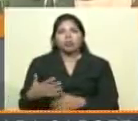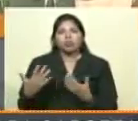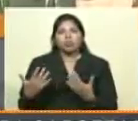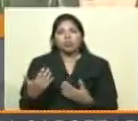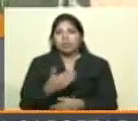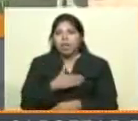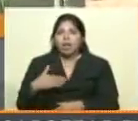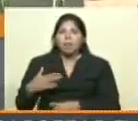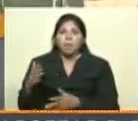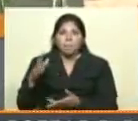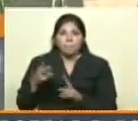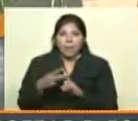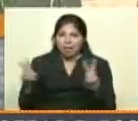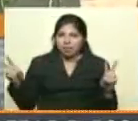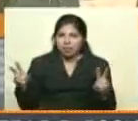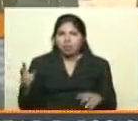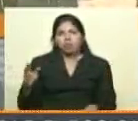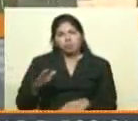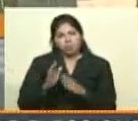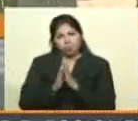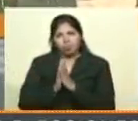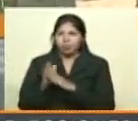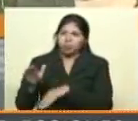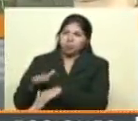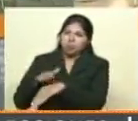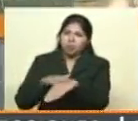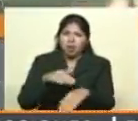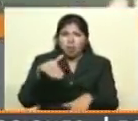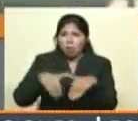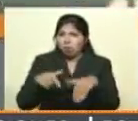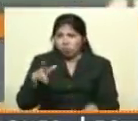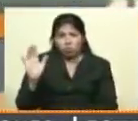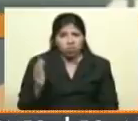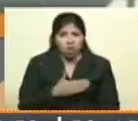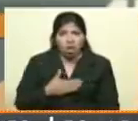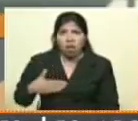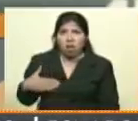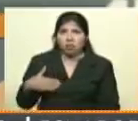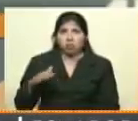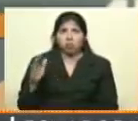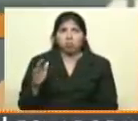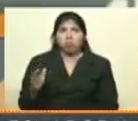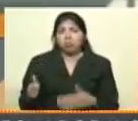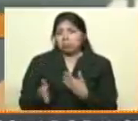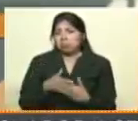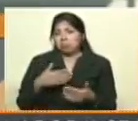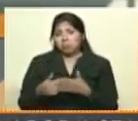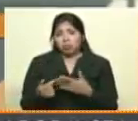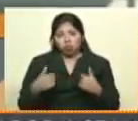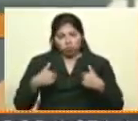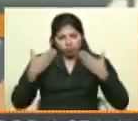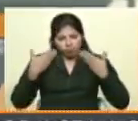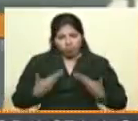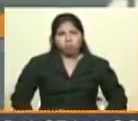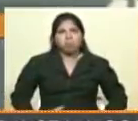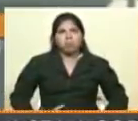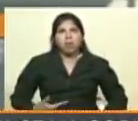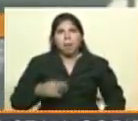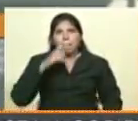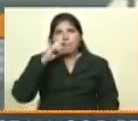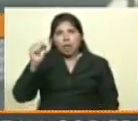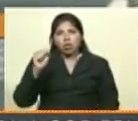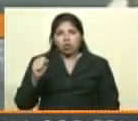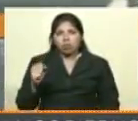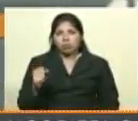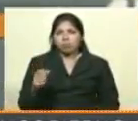Yo los llamo a todos ustedes a pensar. Vote por quien usted quiera. Aquí estoy yo, Nicolás Maduro, listo para continuar al